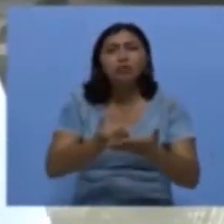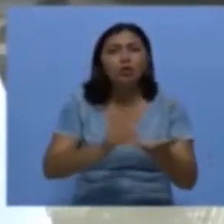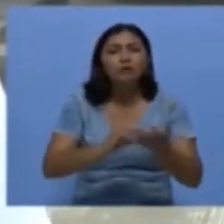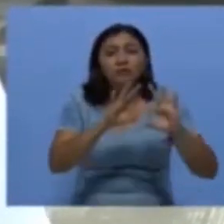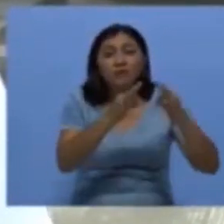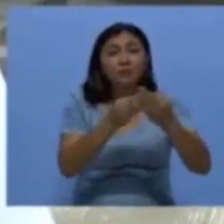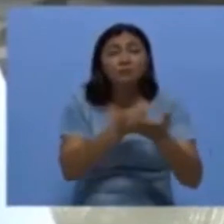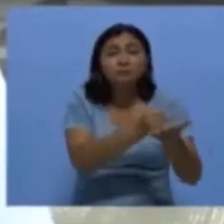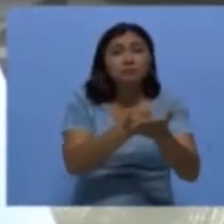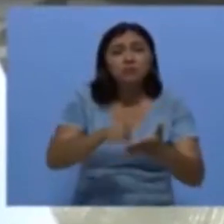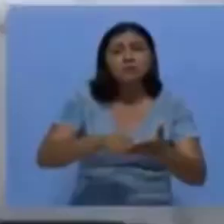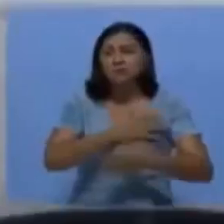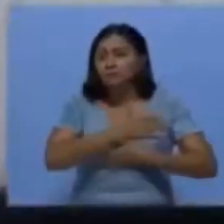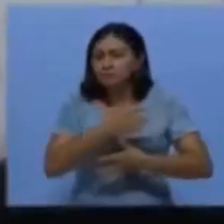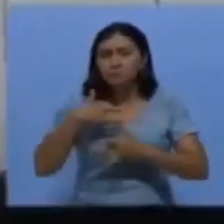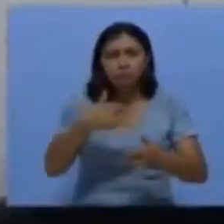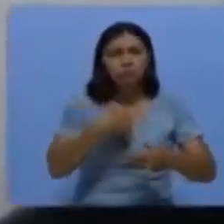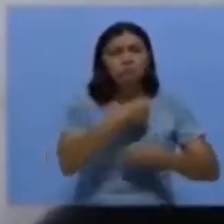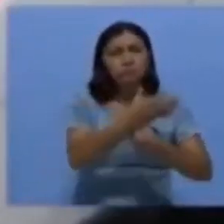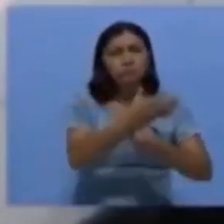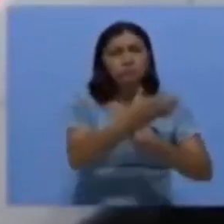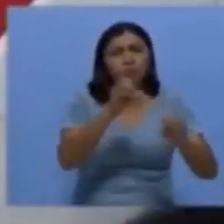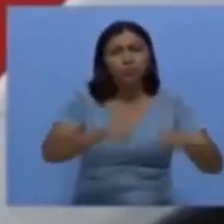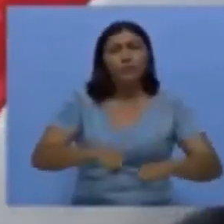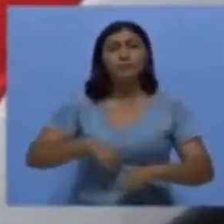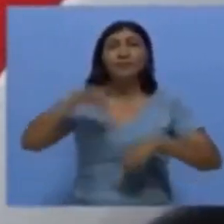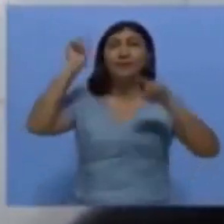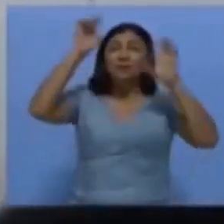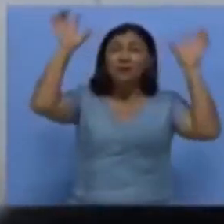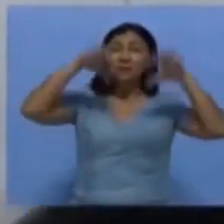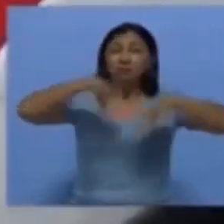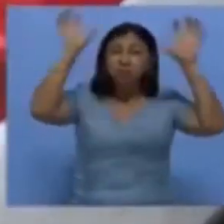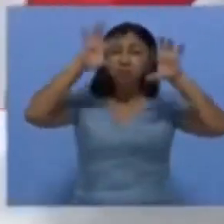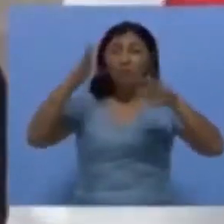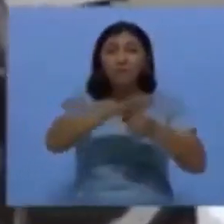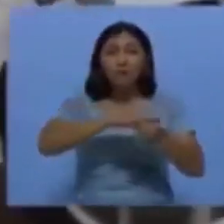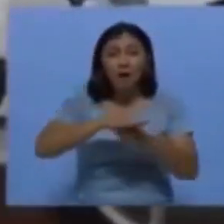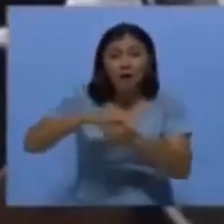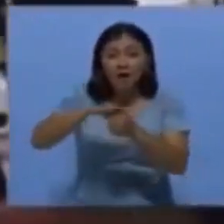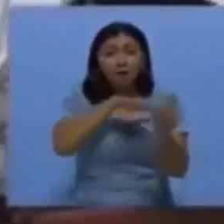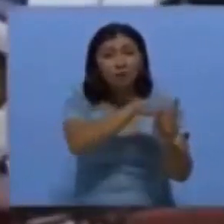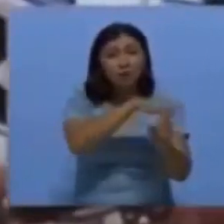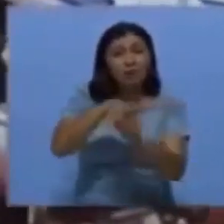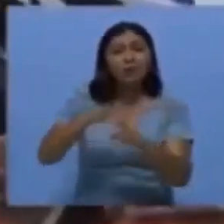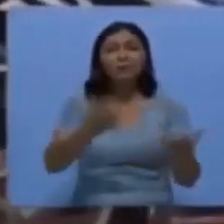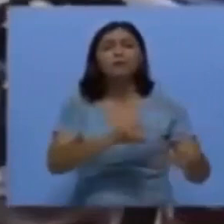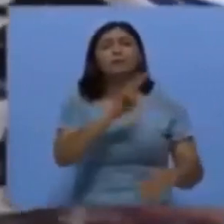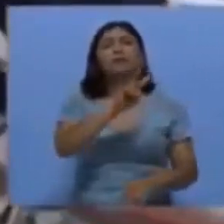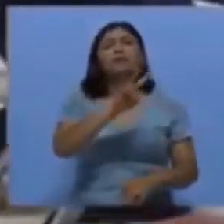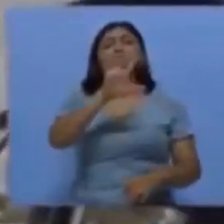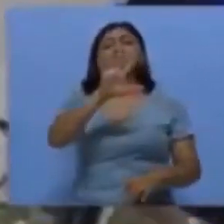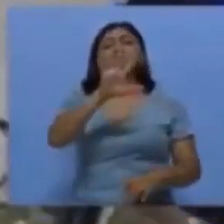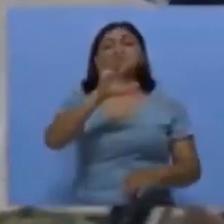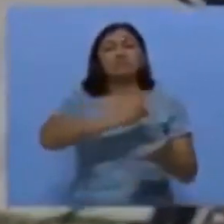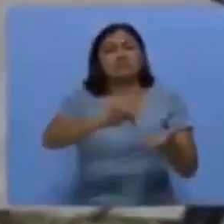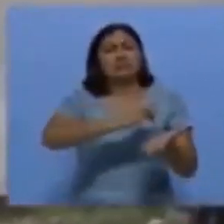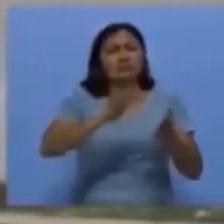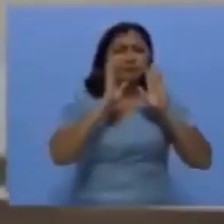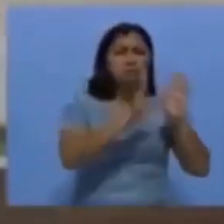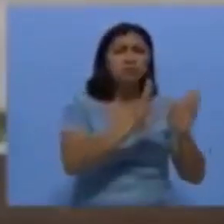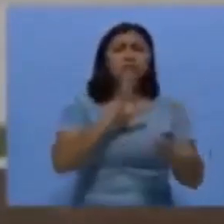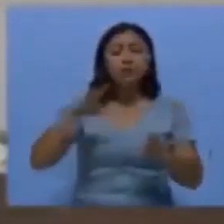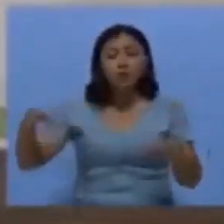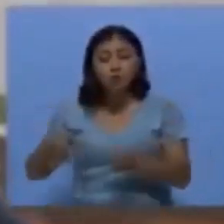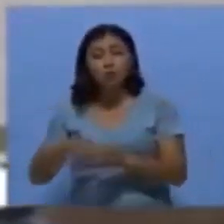estas familias afectadas las lluvias que afectaron a varios barrios de la heroica con 25 emergencias atendidas por el